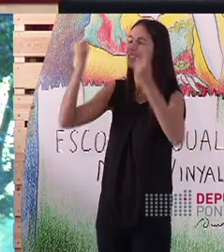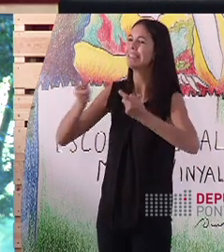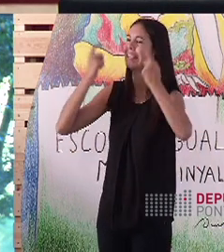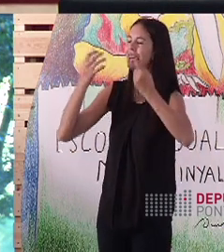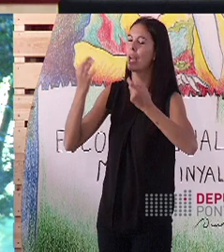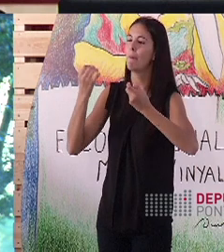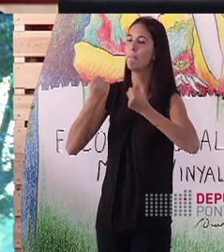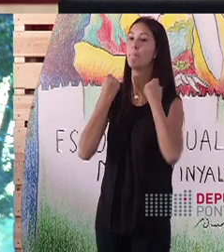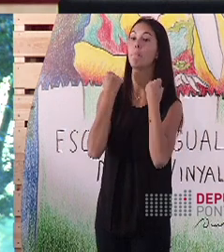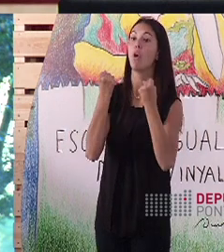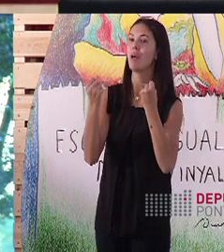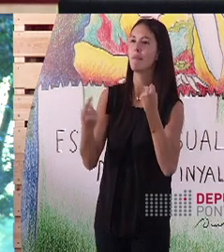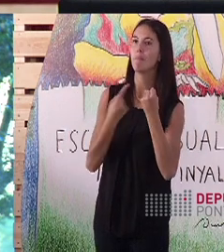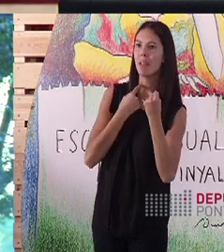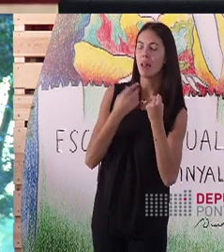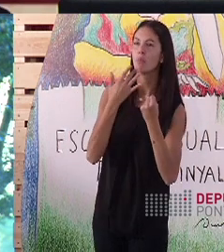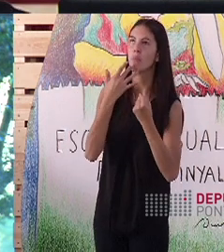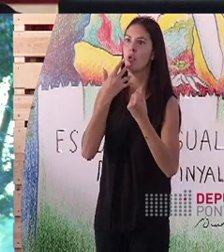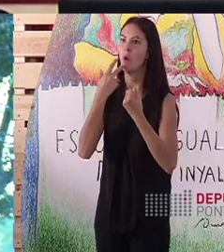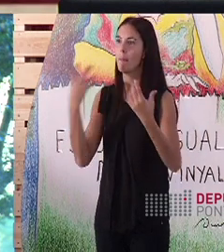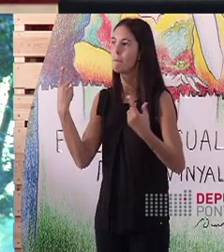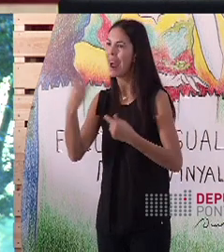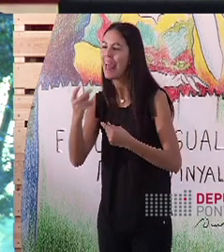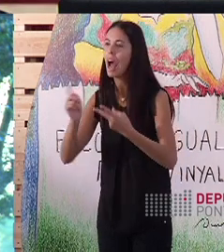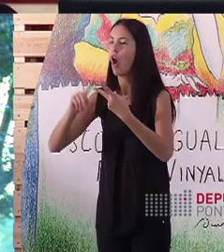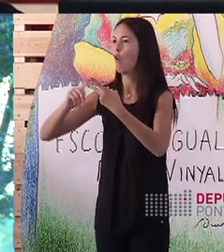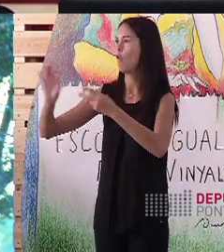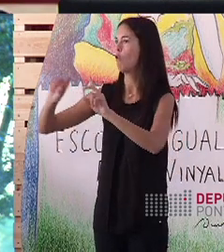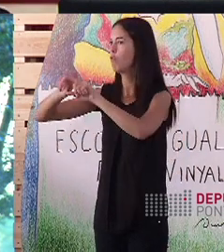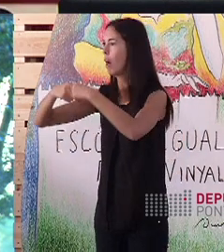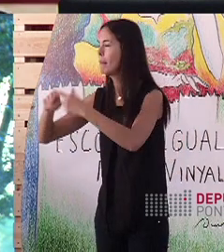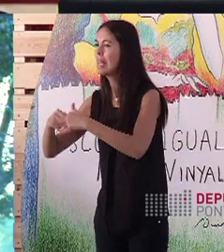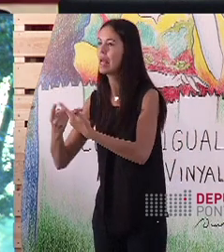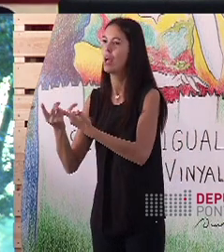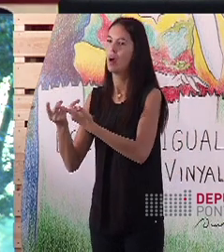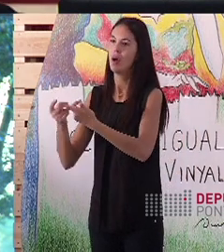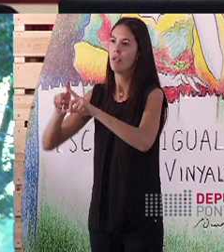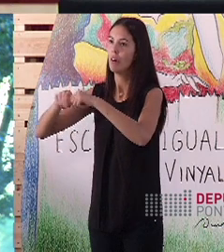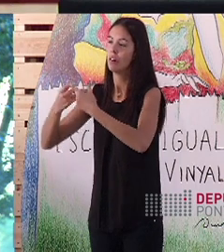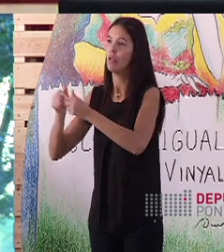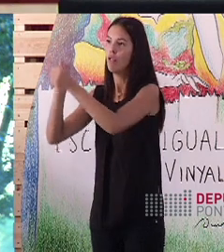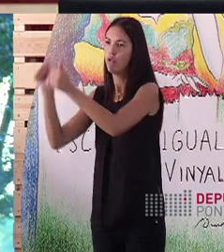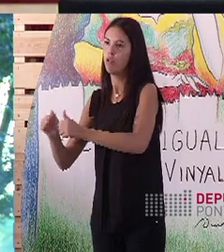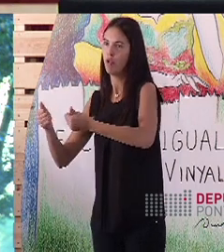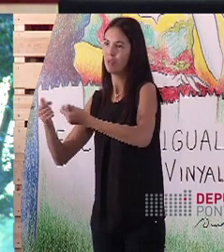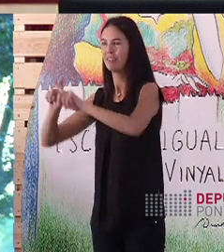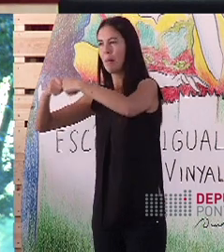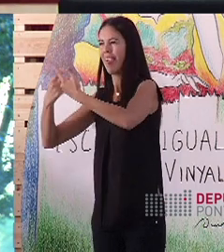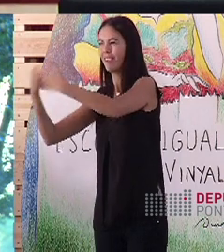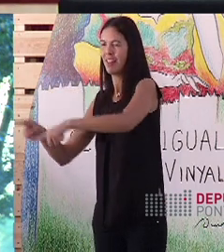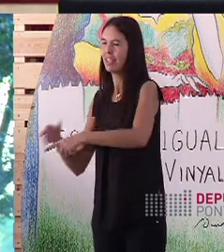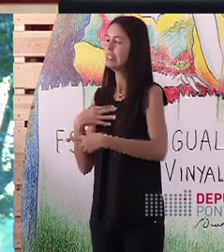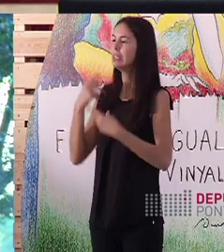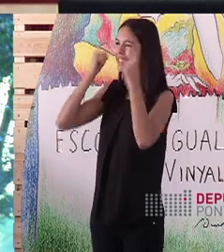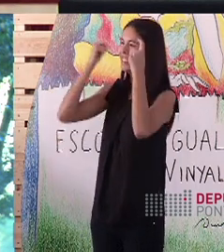pérdida de poder en las relaciones de pareja y en la familia, en los nuevos formas de vivir la familia, tratan